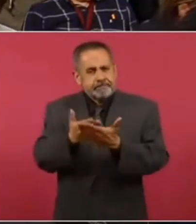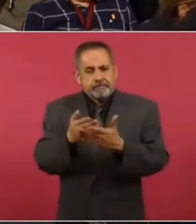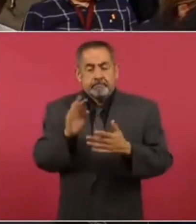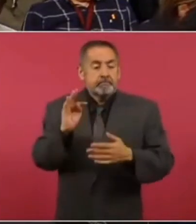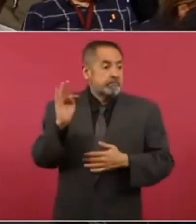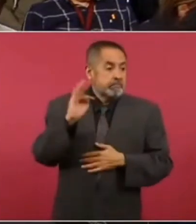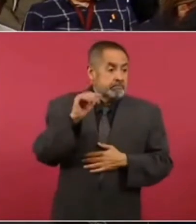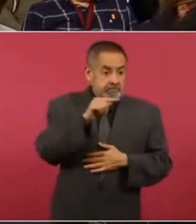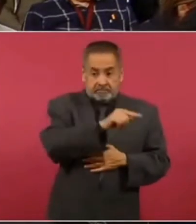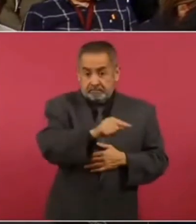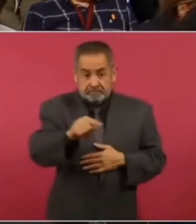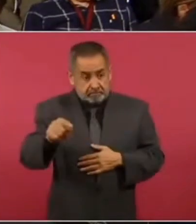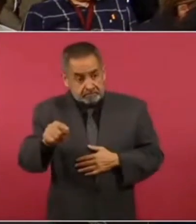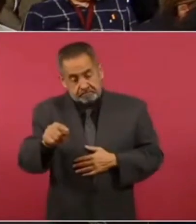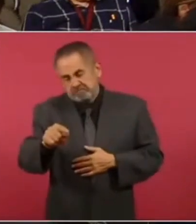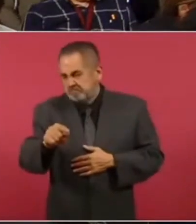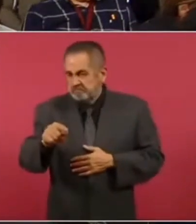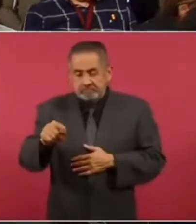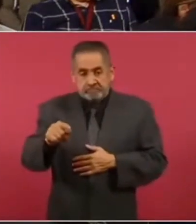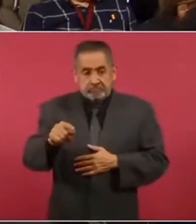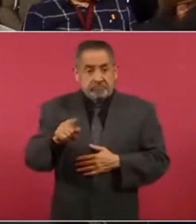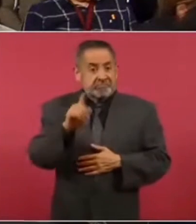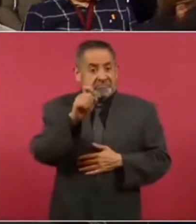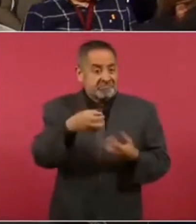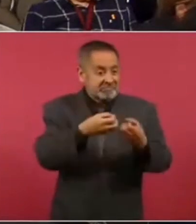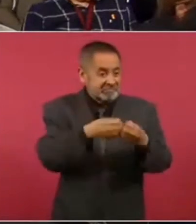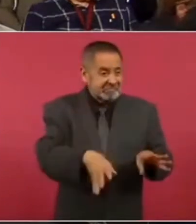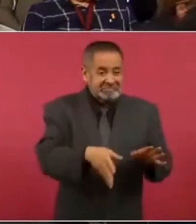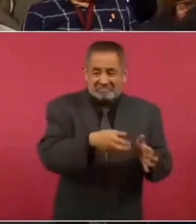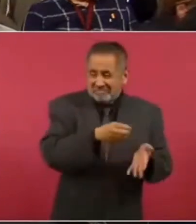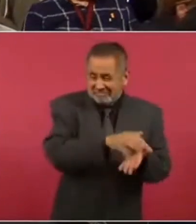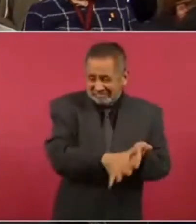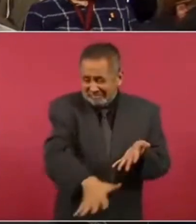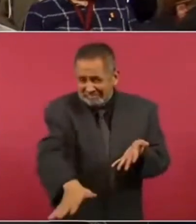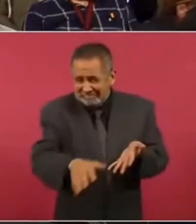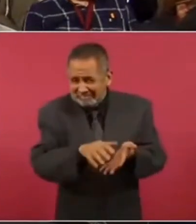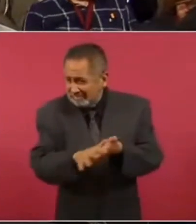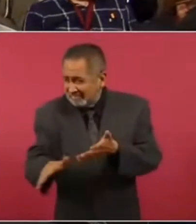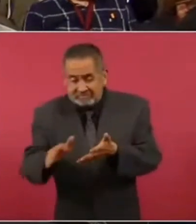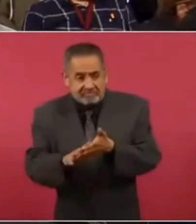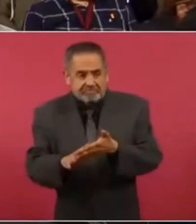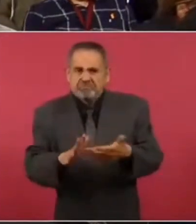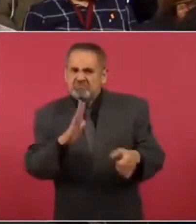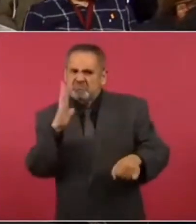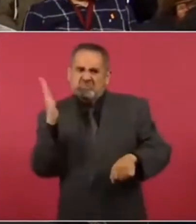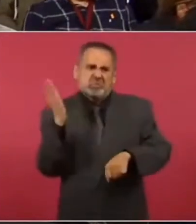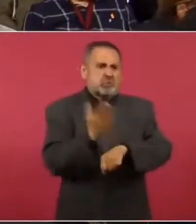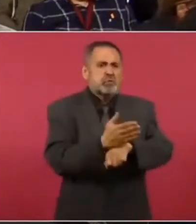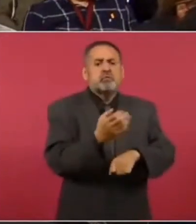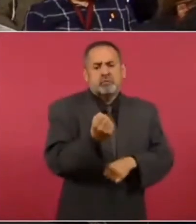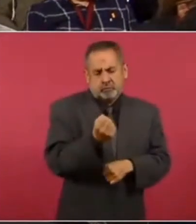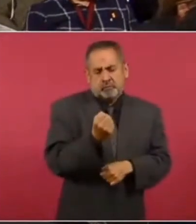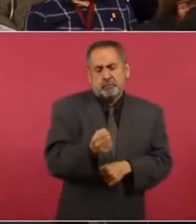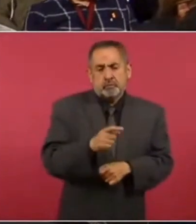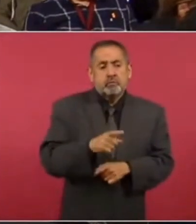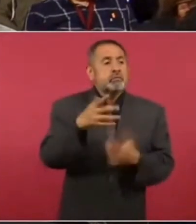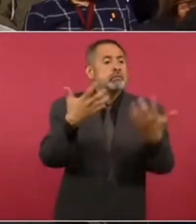sanciones muy, muy fuertes a la gente que desperdicia el agua, a las empresas que contaminan el